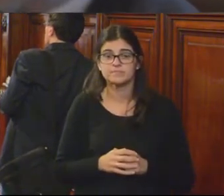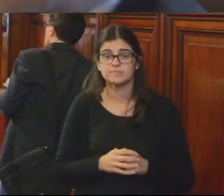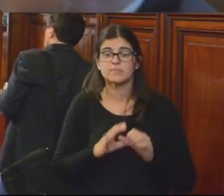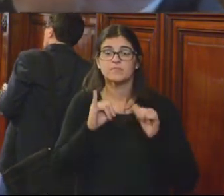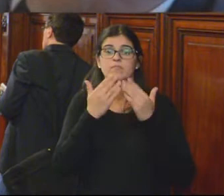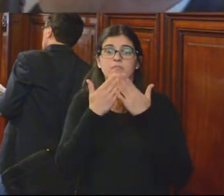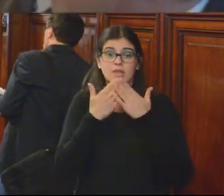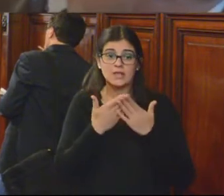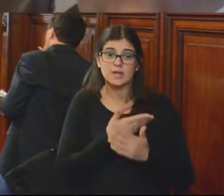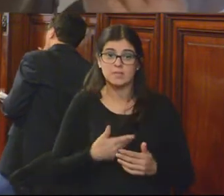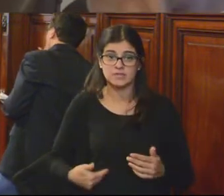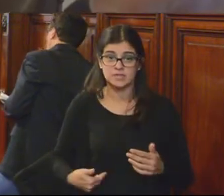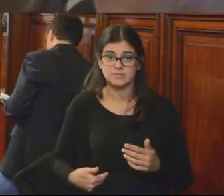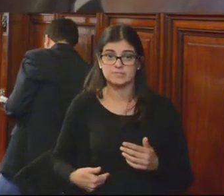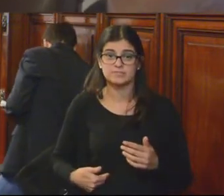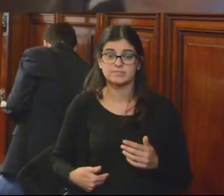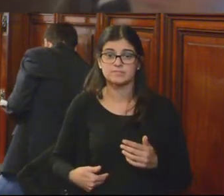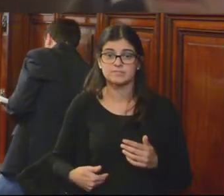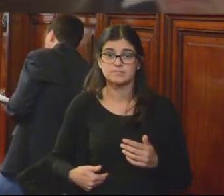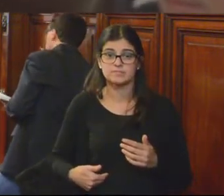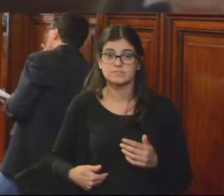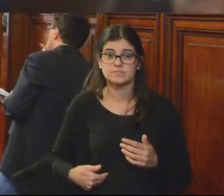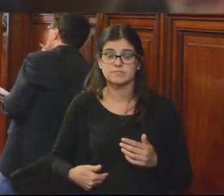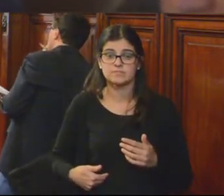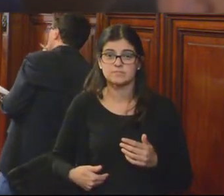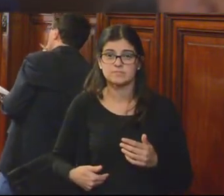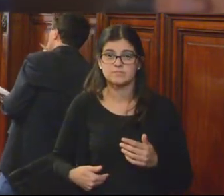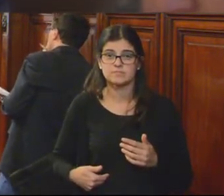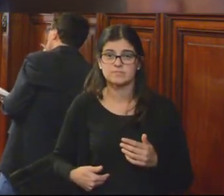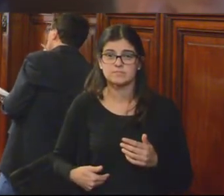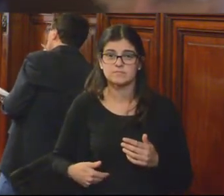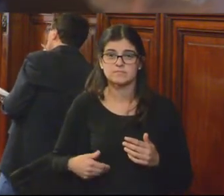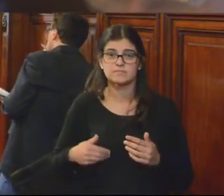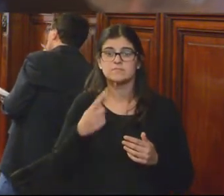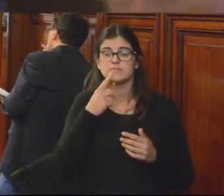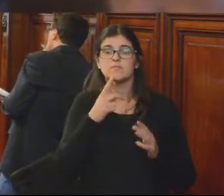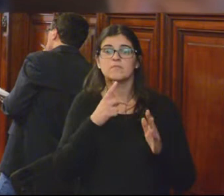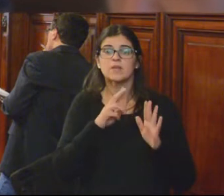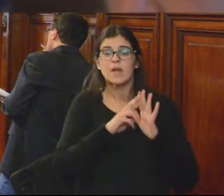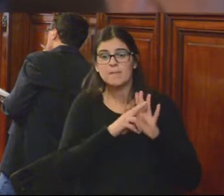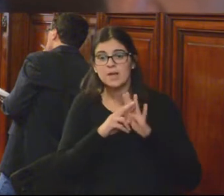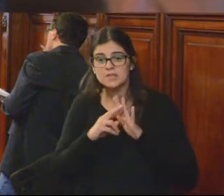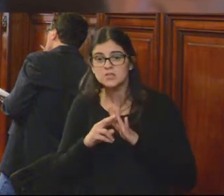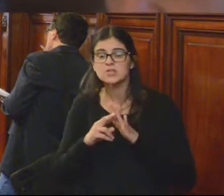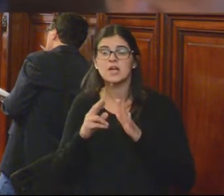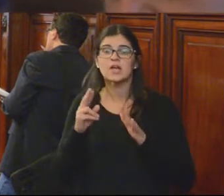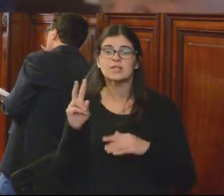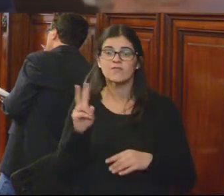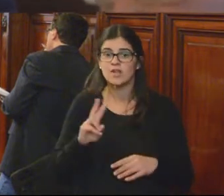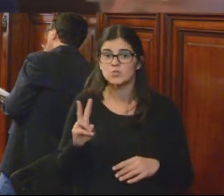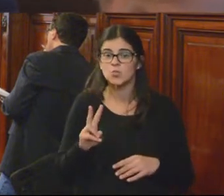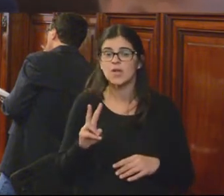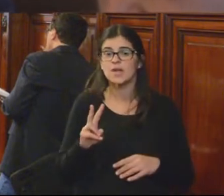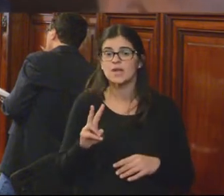Gracias, presidente. Sí, agradecerla a las dignas representaciones del ilustre Estado de Venezuela como de